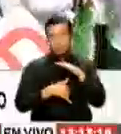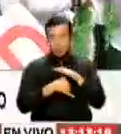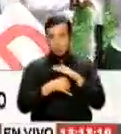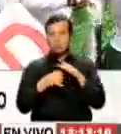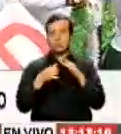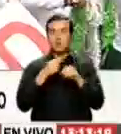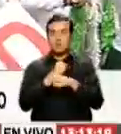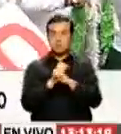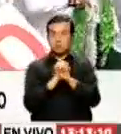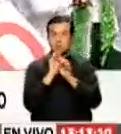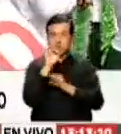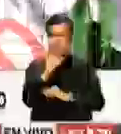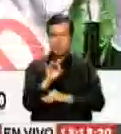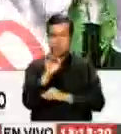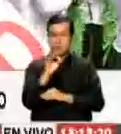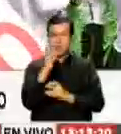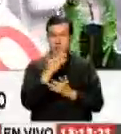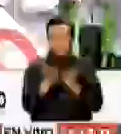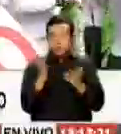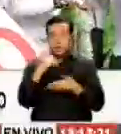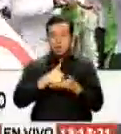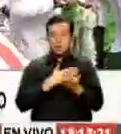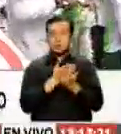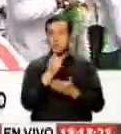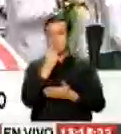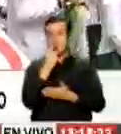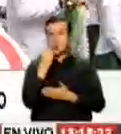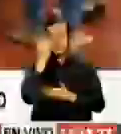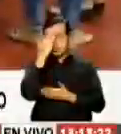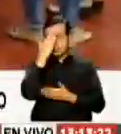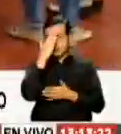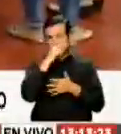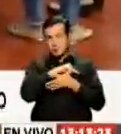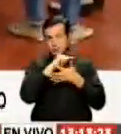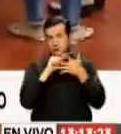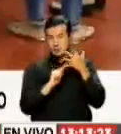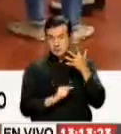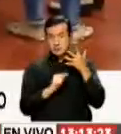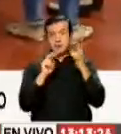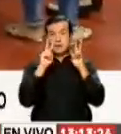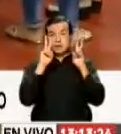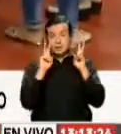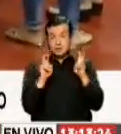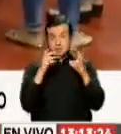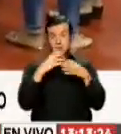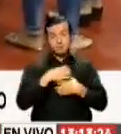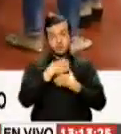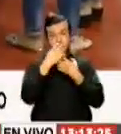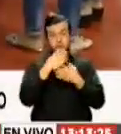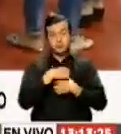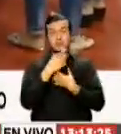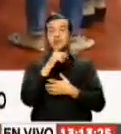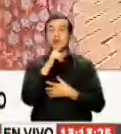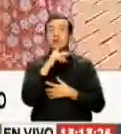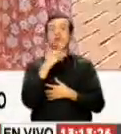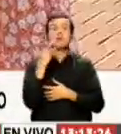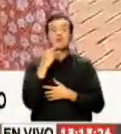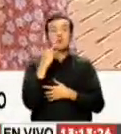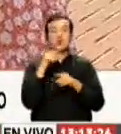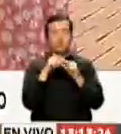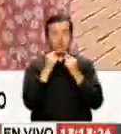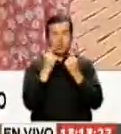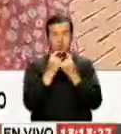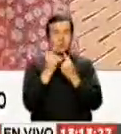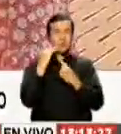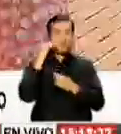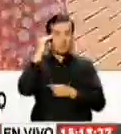Defensoría del Pueblo ha ubicado el asunto de falta de acceso a medicinas, por ejemplo, está identificada también. En este último tema, los reclamos han sido interpuestos por la Red Nacional